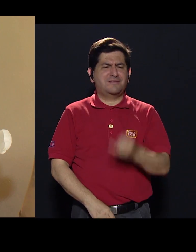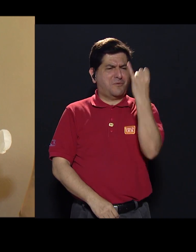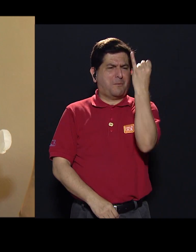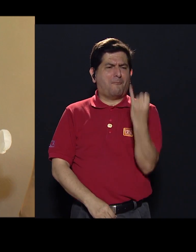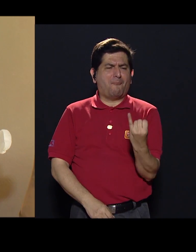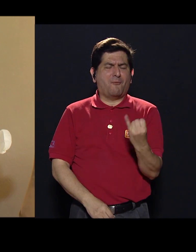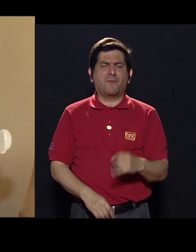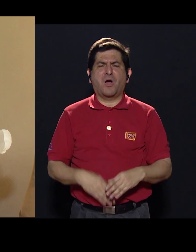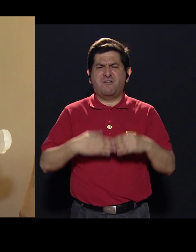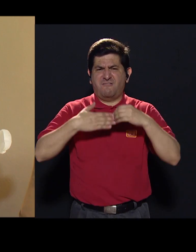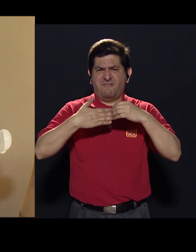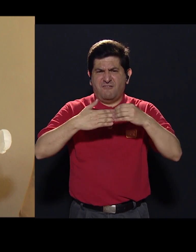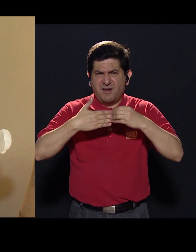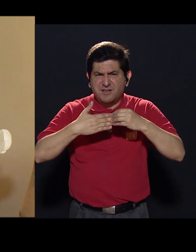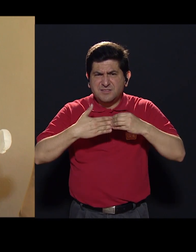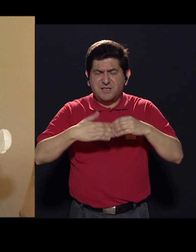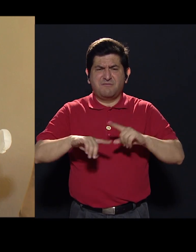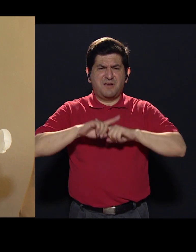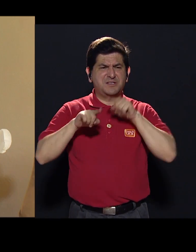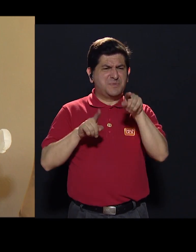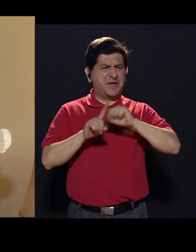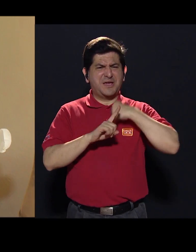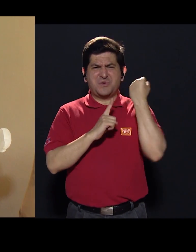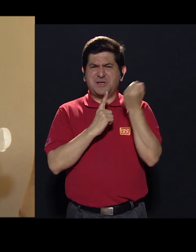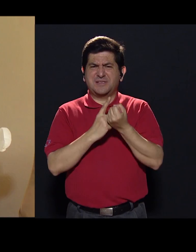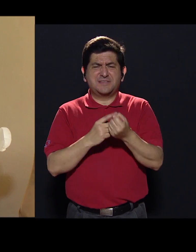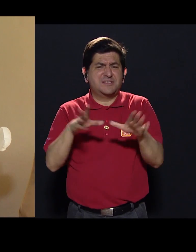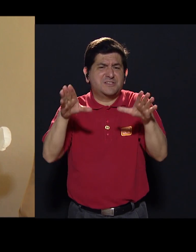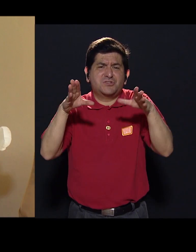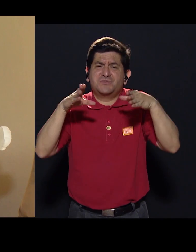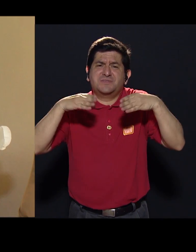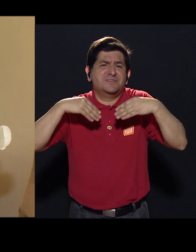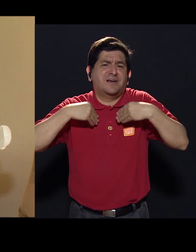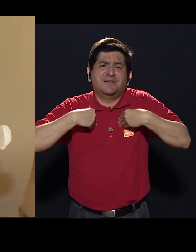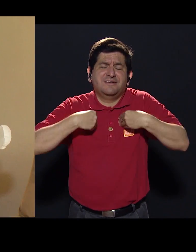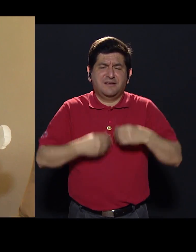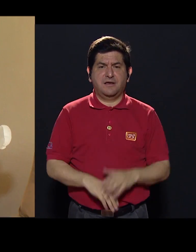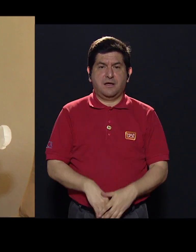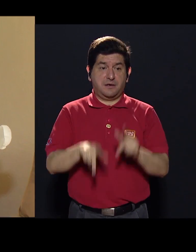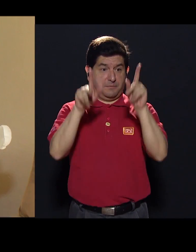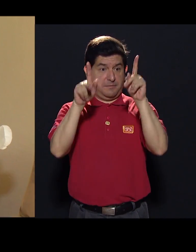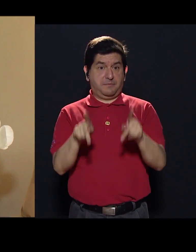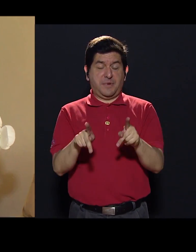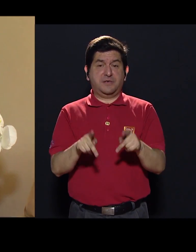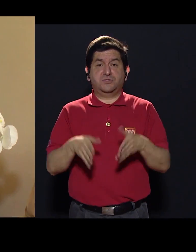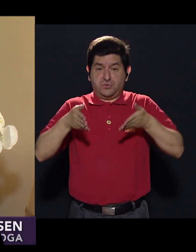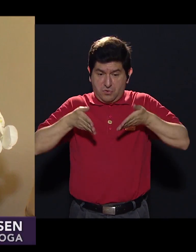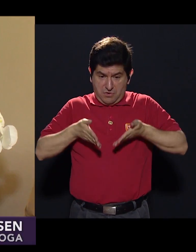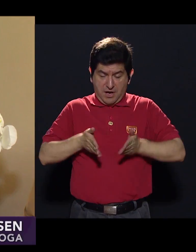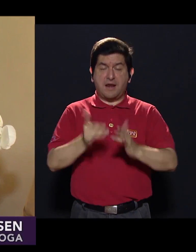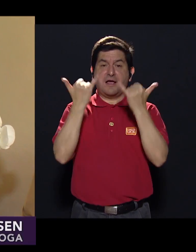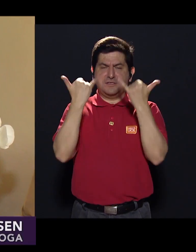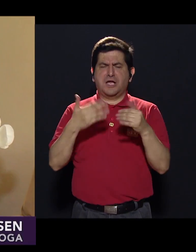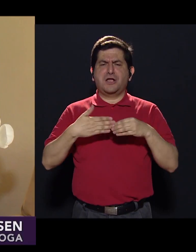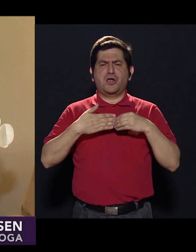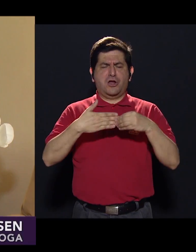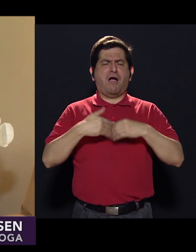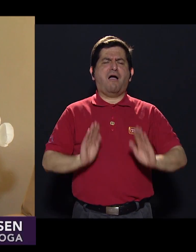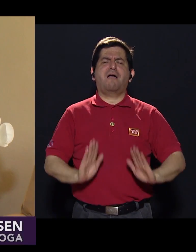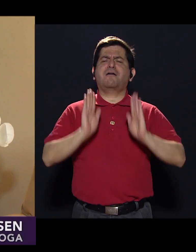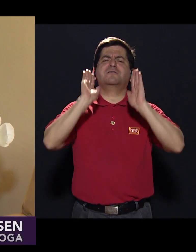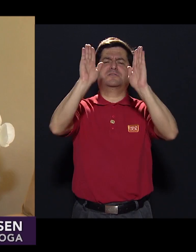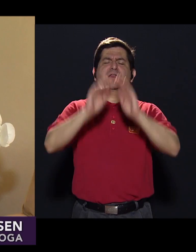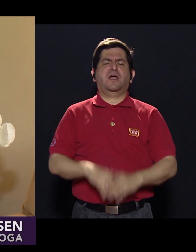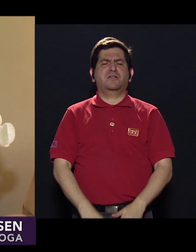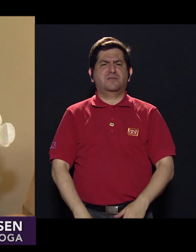súper flexibles, pero eso es algo que se va adquiriendo. Hay gente que nace